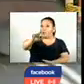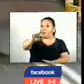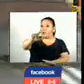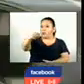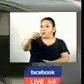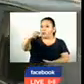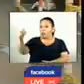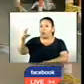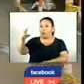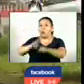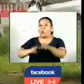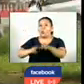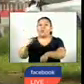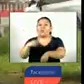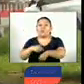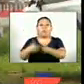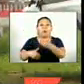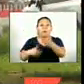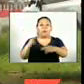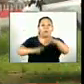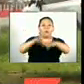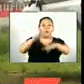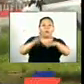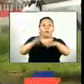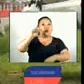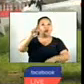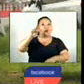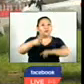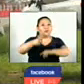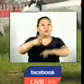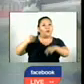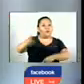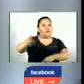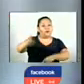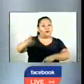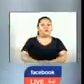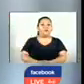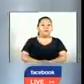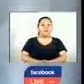y su construcción durará dos años y medio según las estimaciones